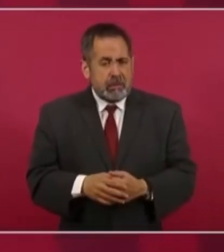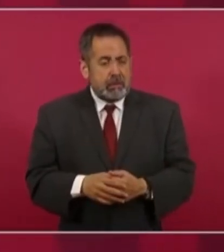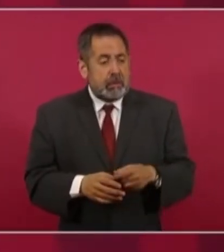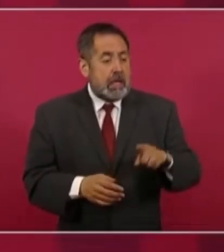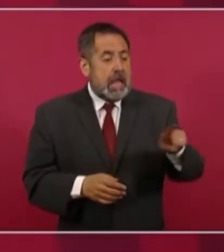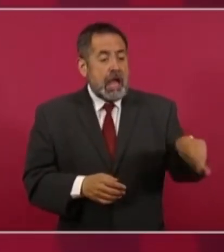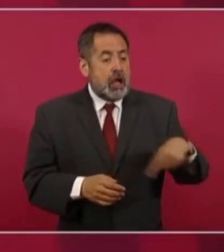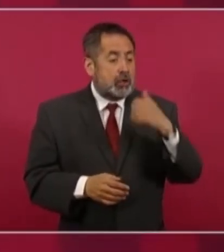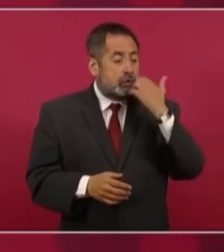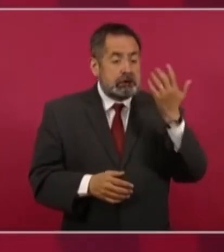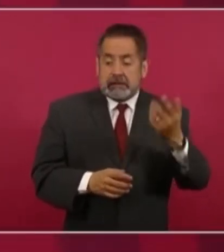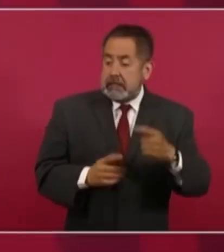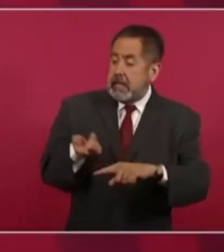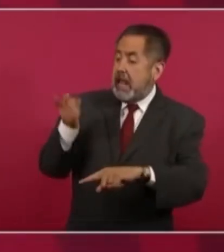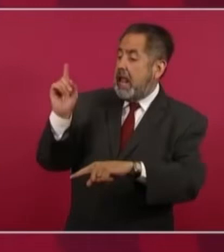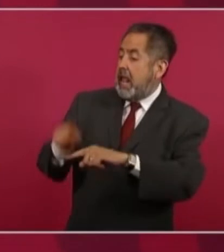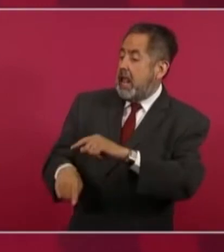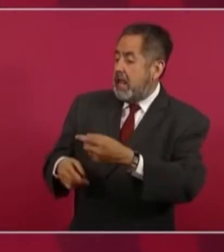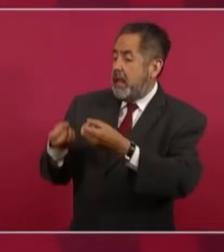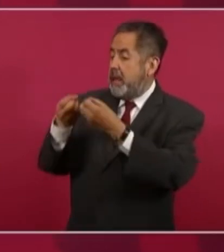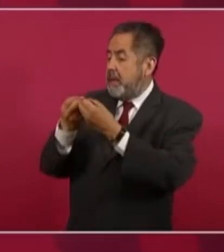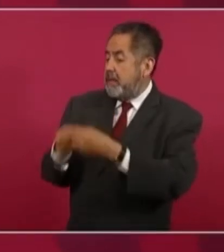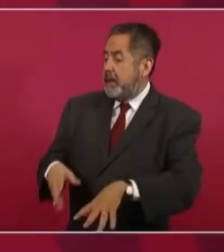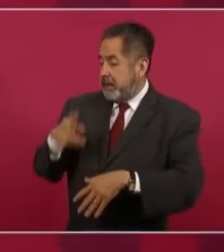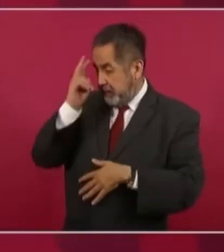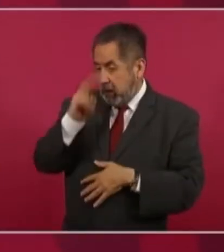buscaban destruir